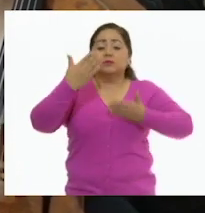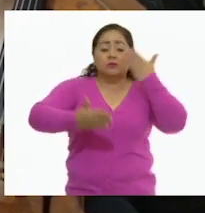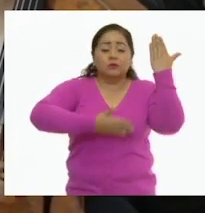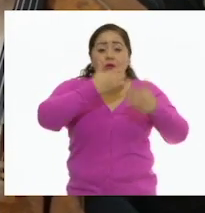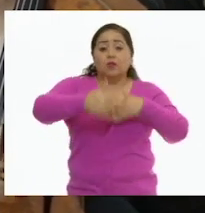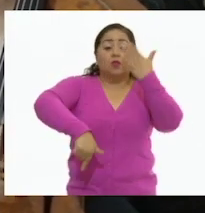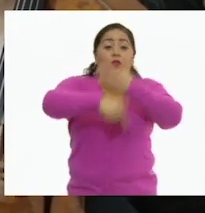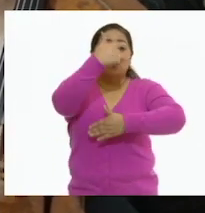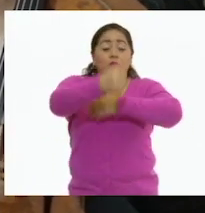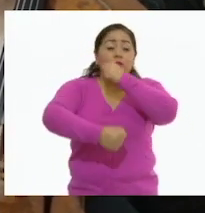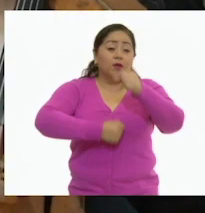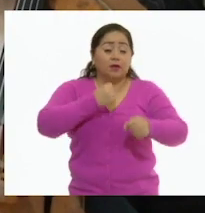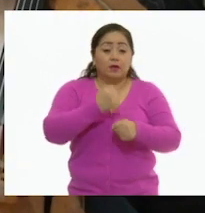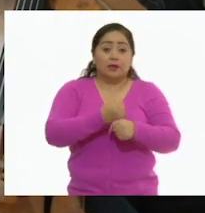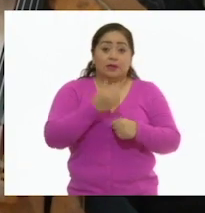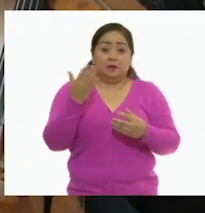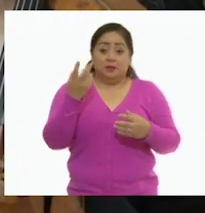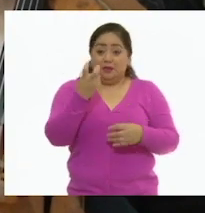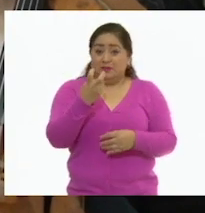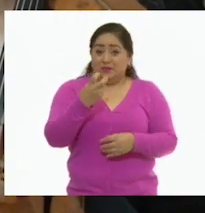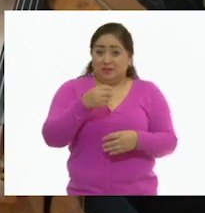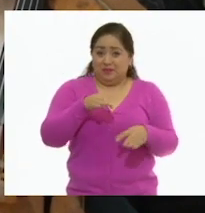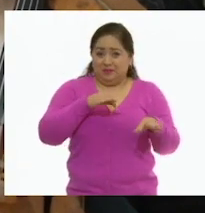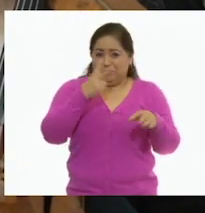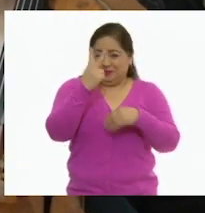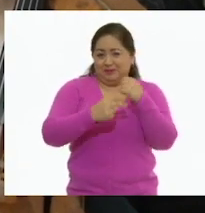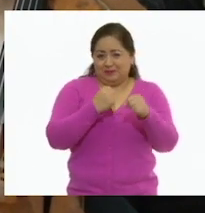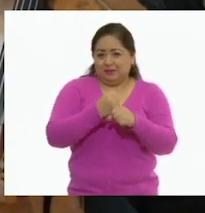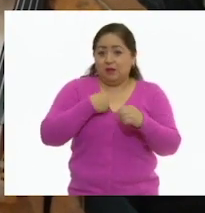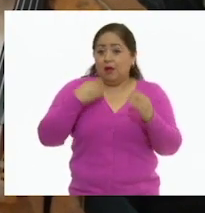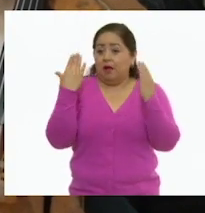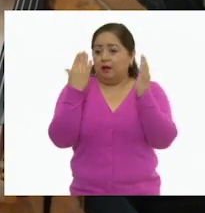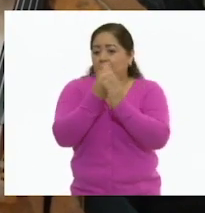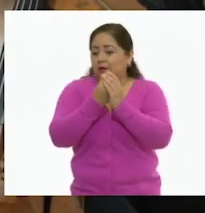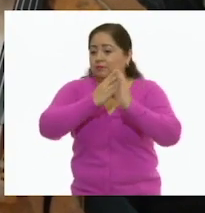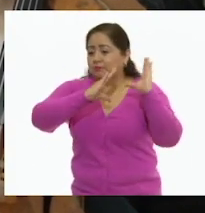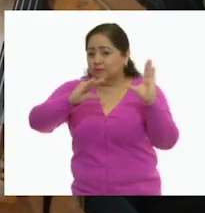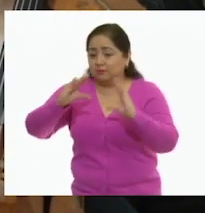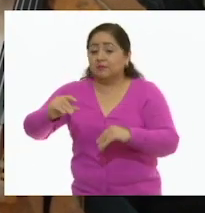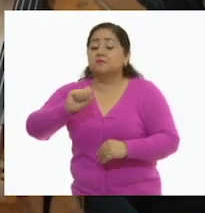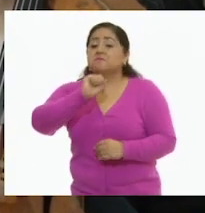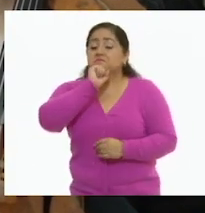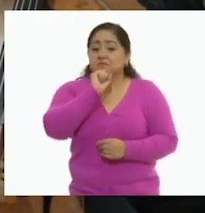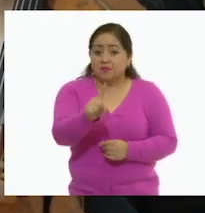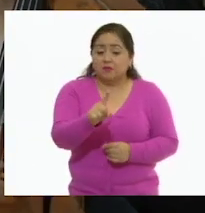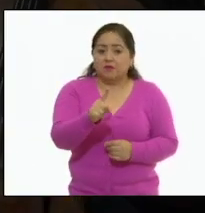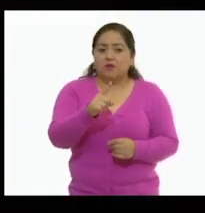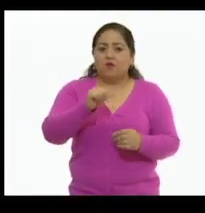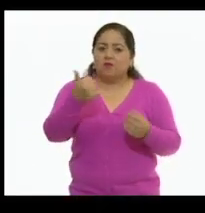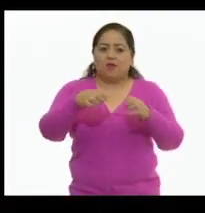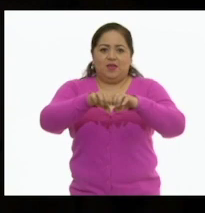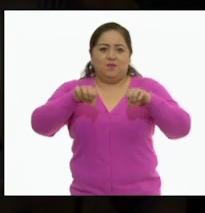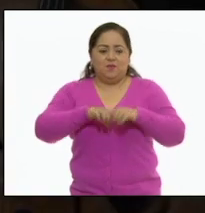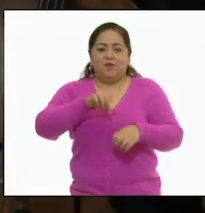12 años. La mitad de estos 12 años di clases y ahora formo parte del equipo de ONEM.